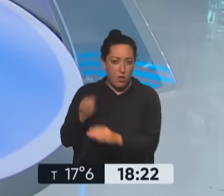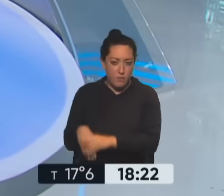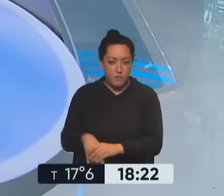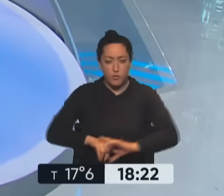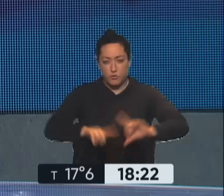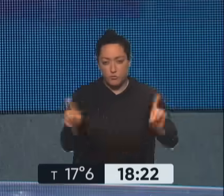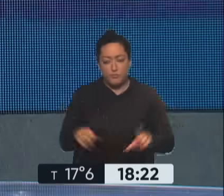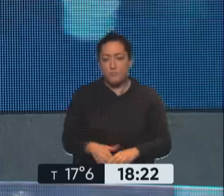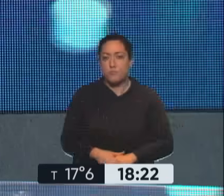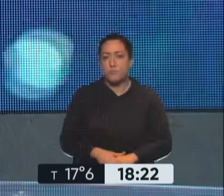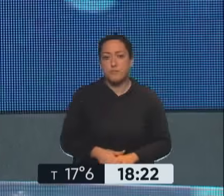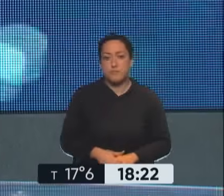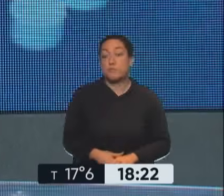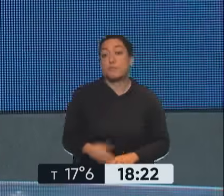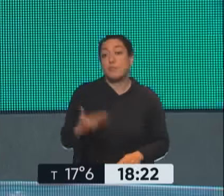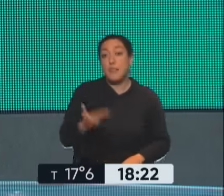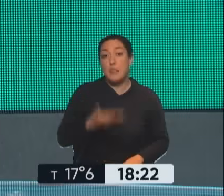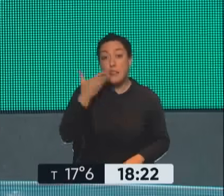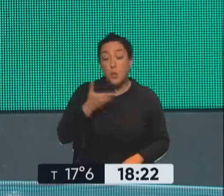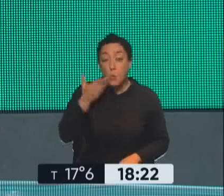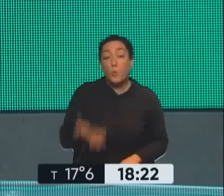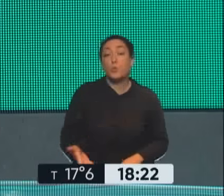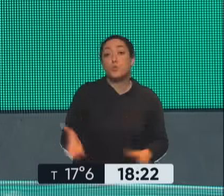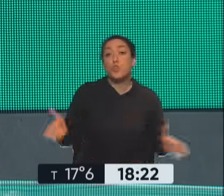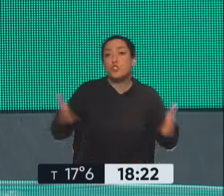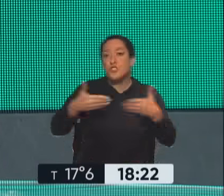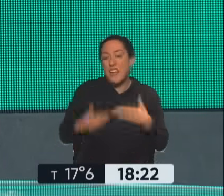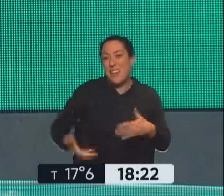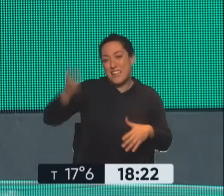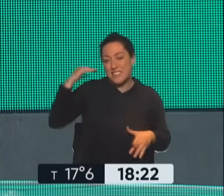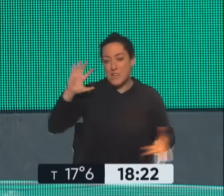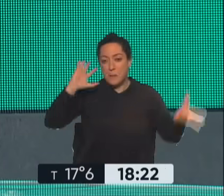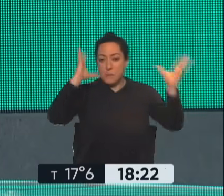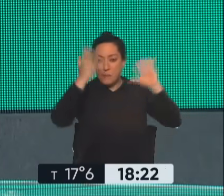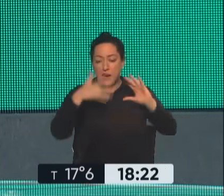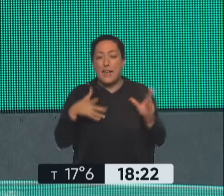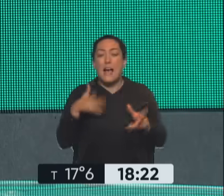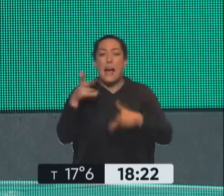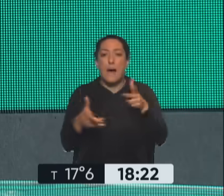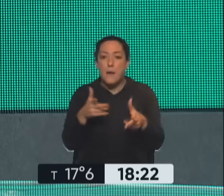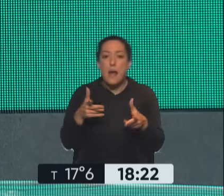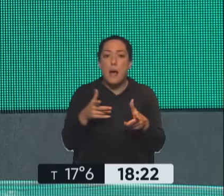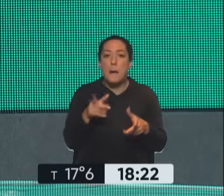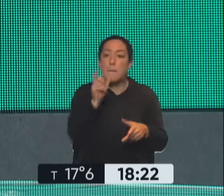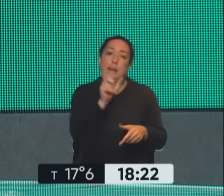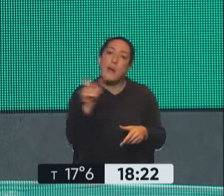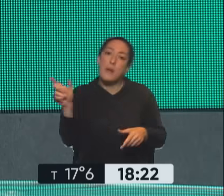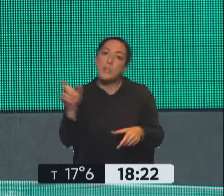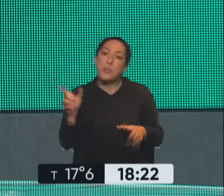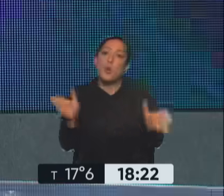Ayer en su discurso de cierre y qué sé yo, mencionó varias veces la palabra